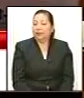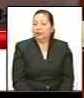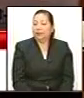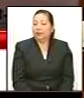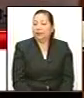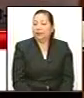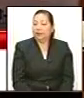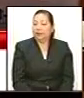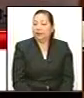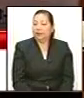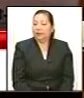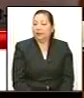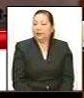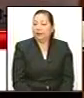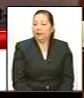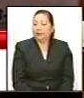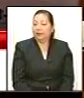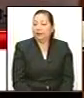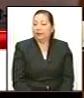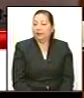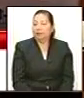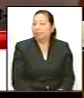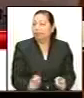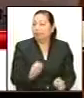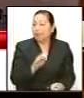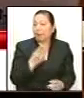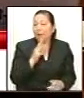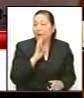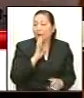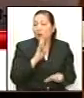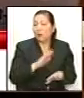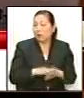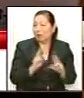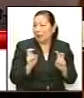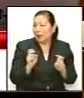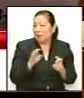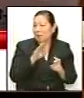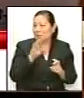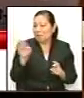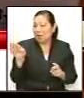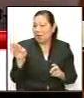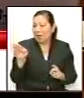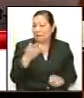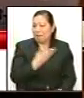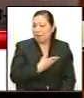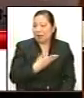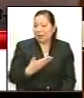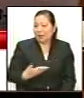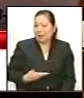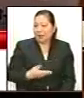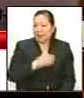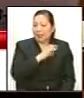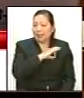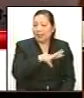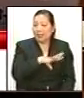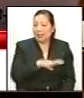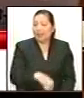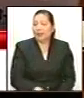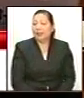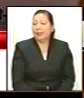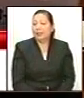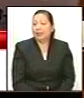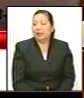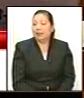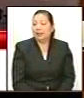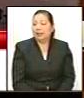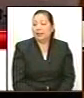con esta la agenda que estamos el día de hoy, que es el tema del viaje del presidente de la República a Chile. Entonces, concentrémonos en la cuestión previa planteada por el